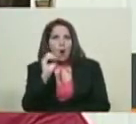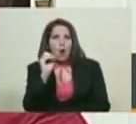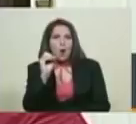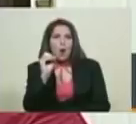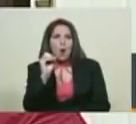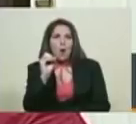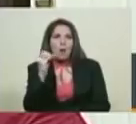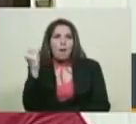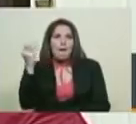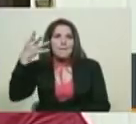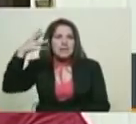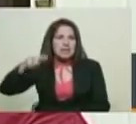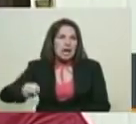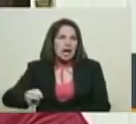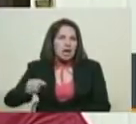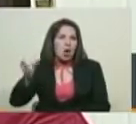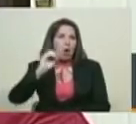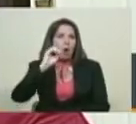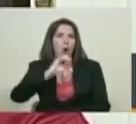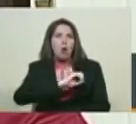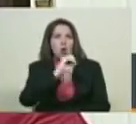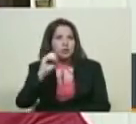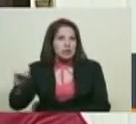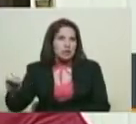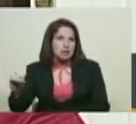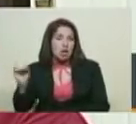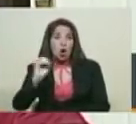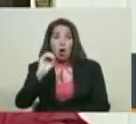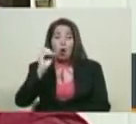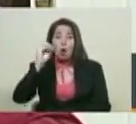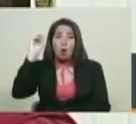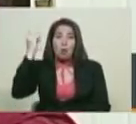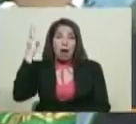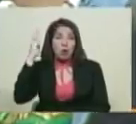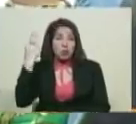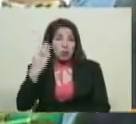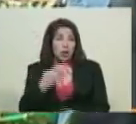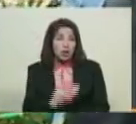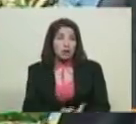país, en Baruta.